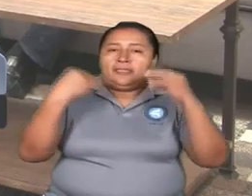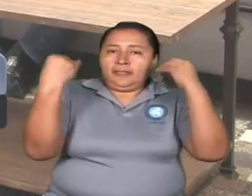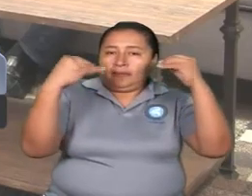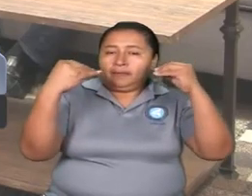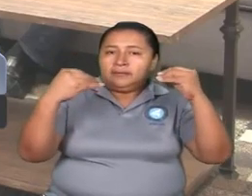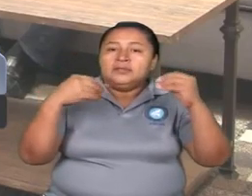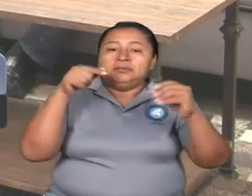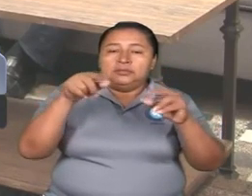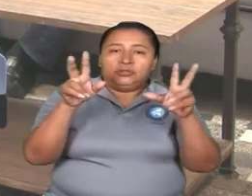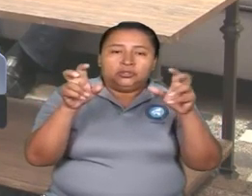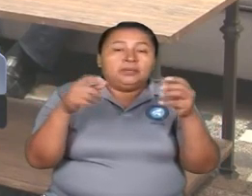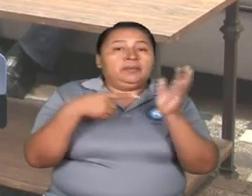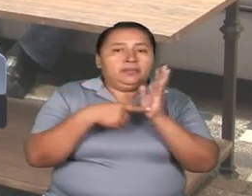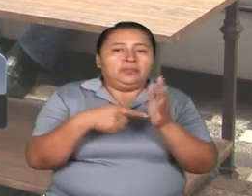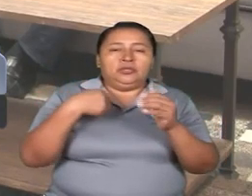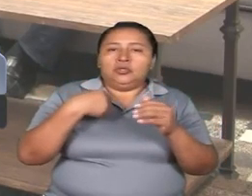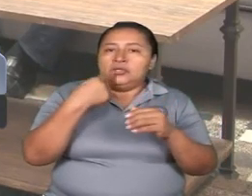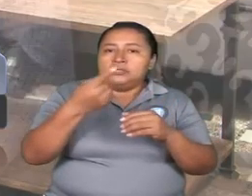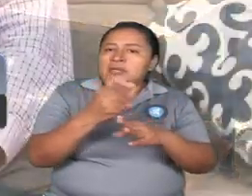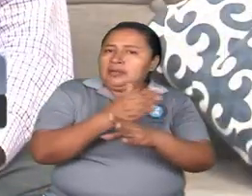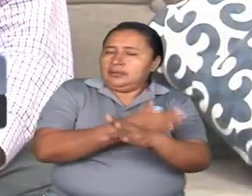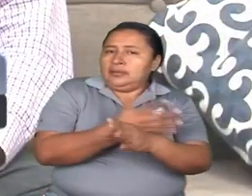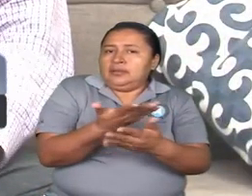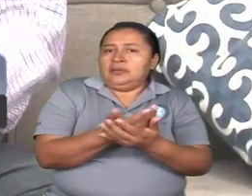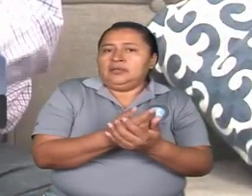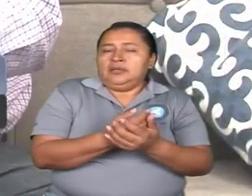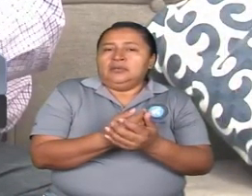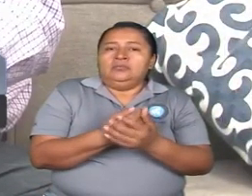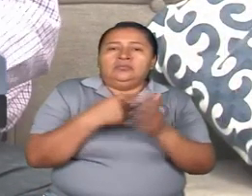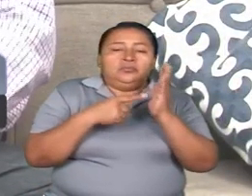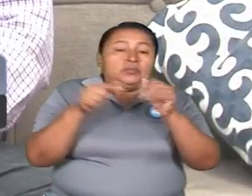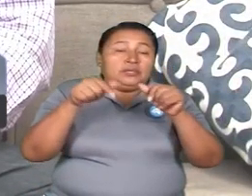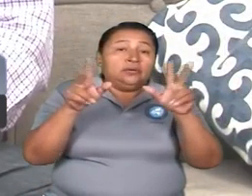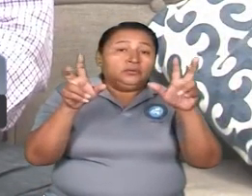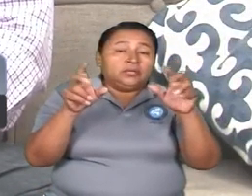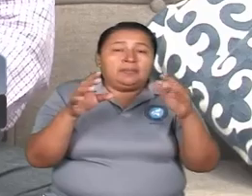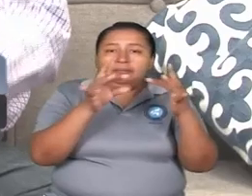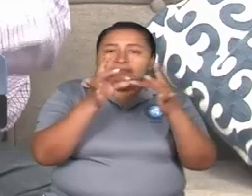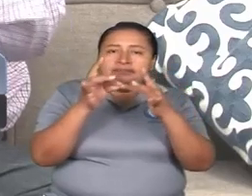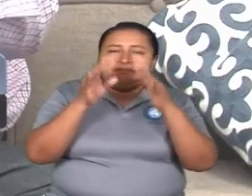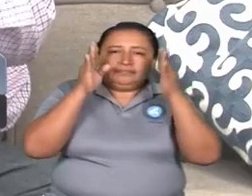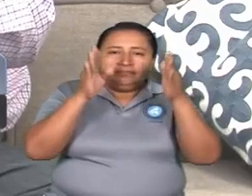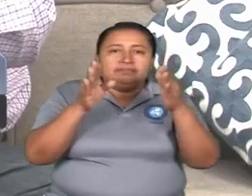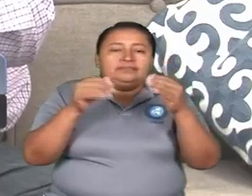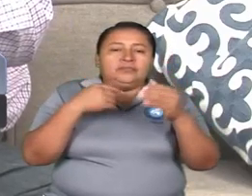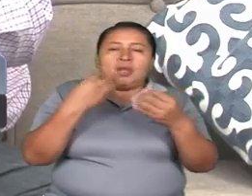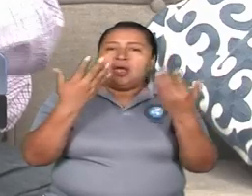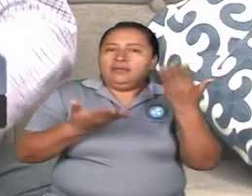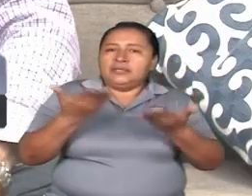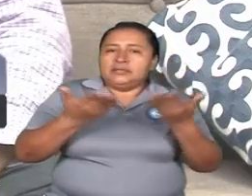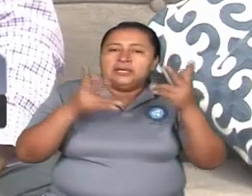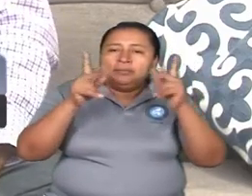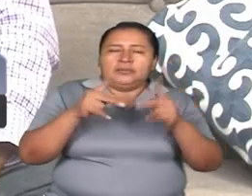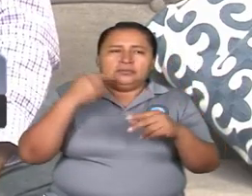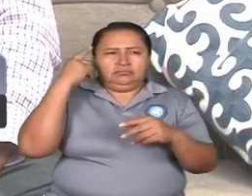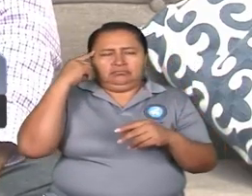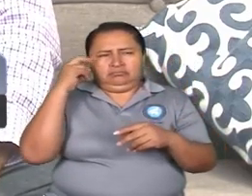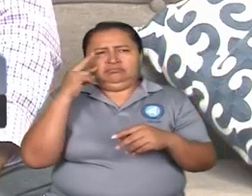de estos temas, por lo que yo te decía hace rato. Como este es un tema especializado, muchas veces la